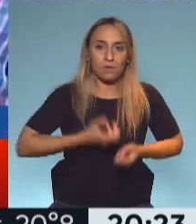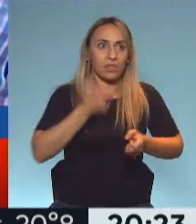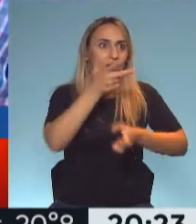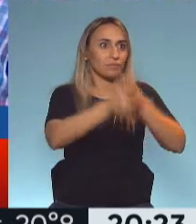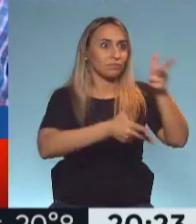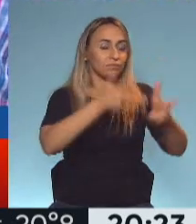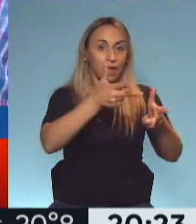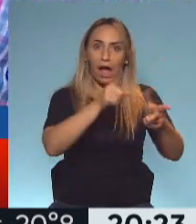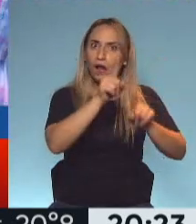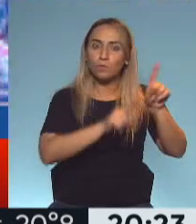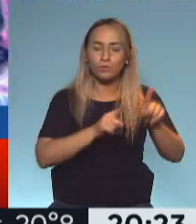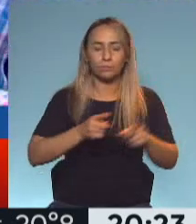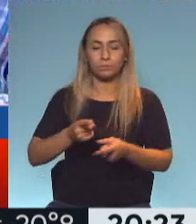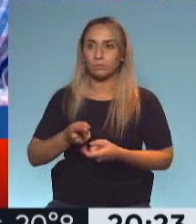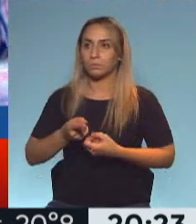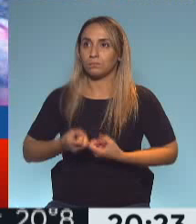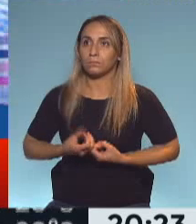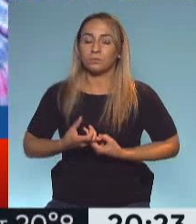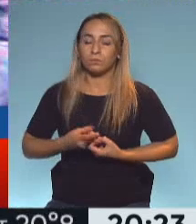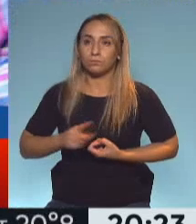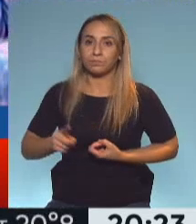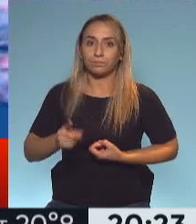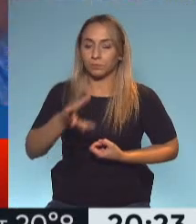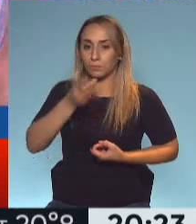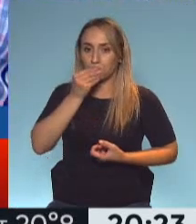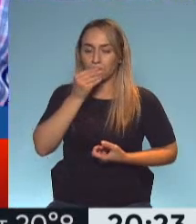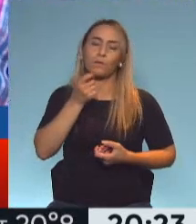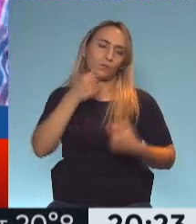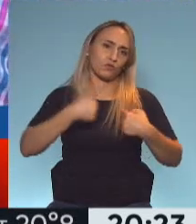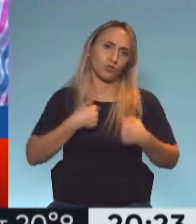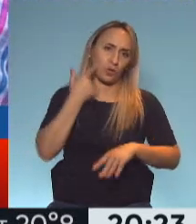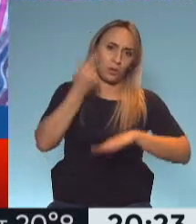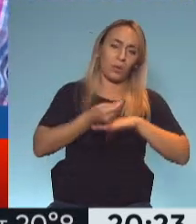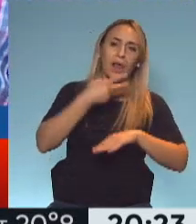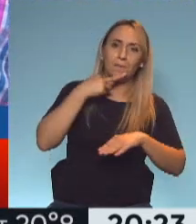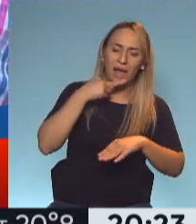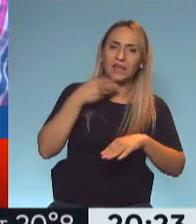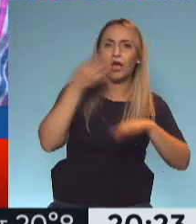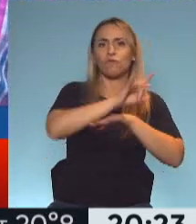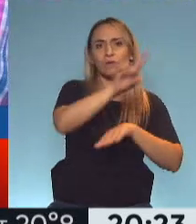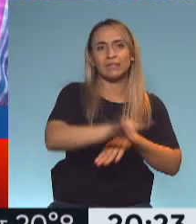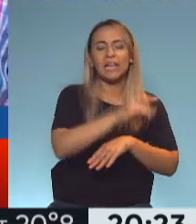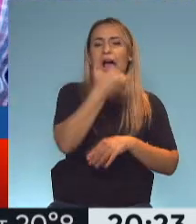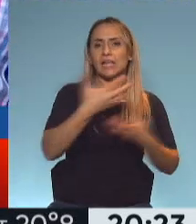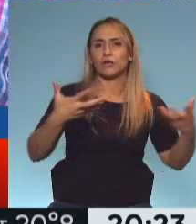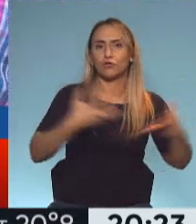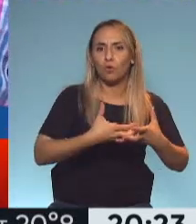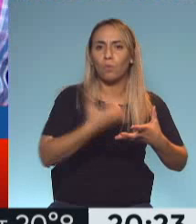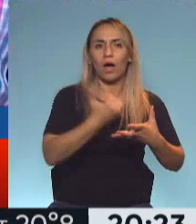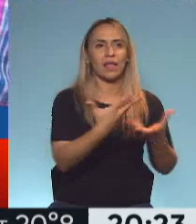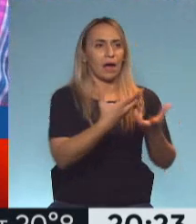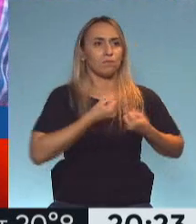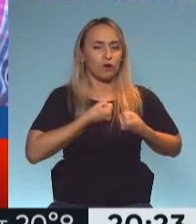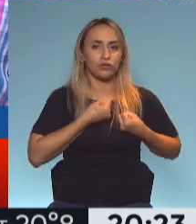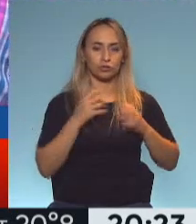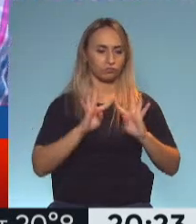grupo, tuvimos acceso a la educación, a la universidad, fuimos contenidos y hicimos ese ejercicio fundamental que es la palabra,